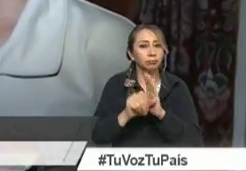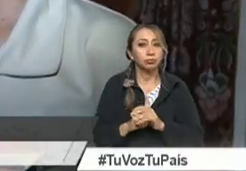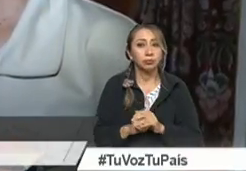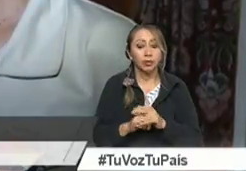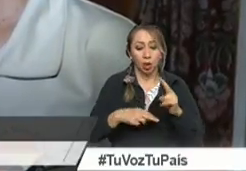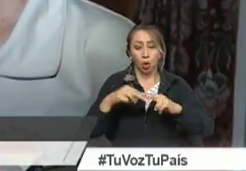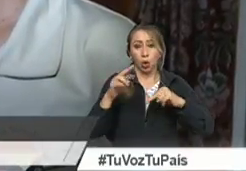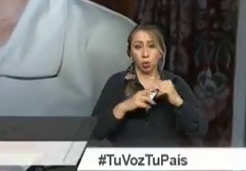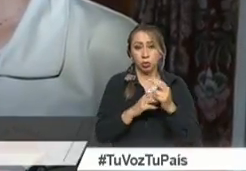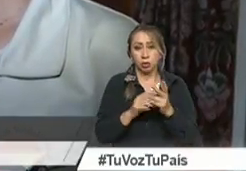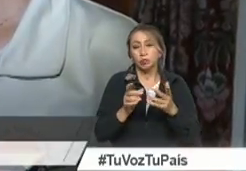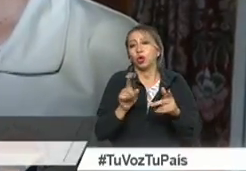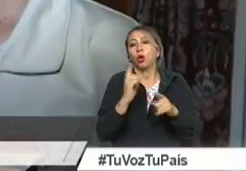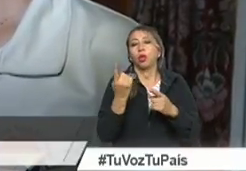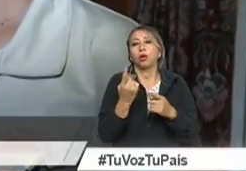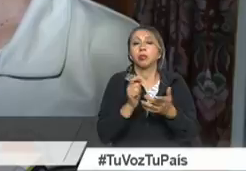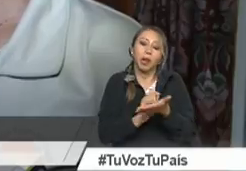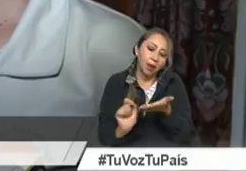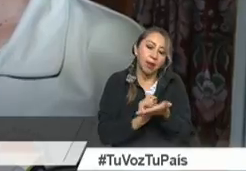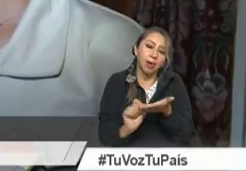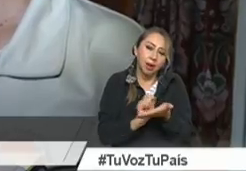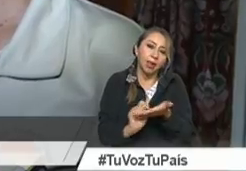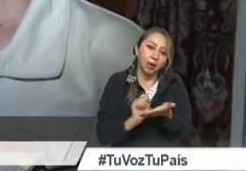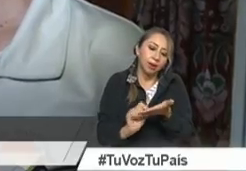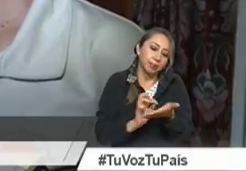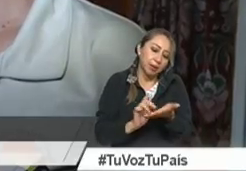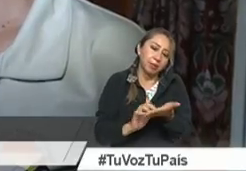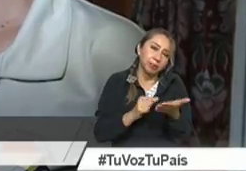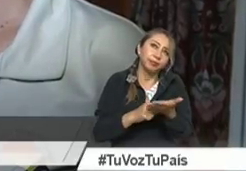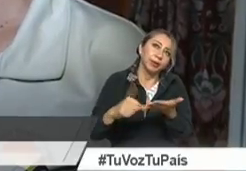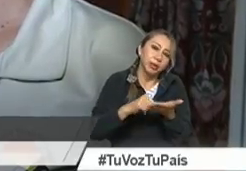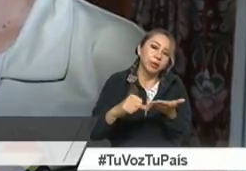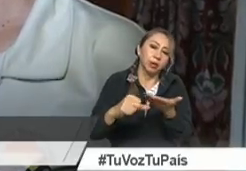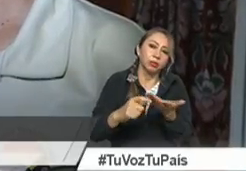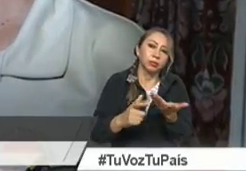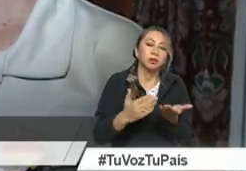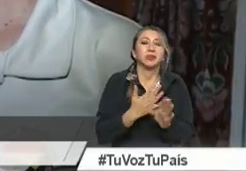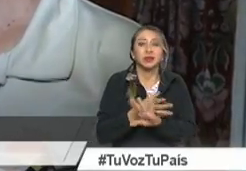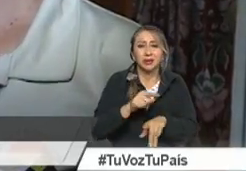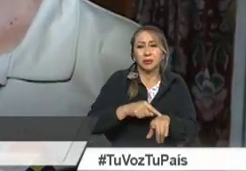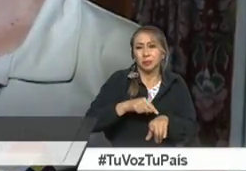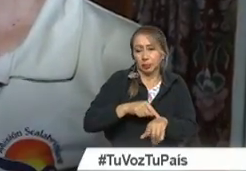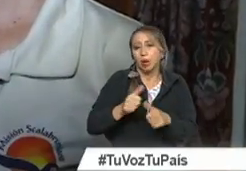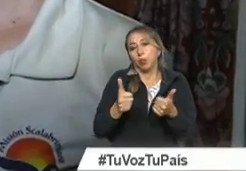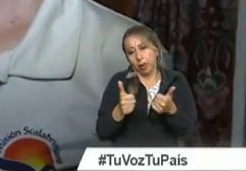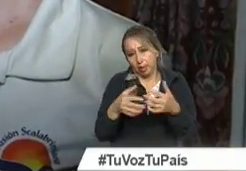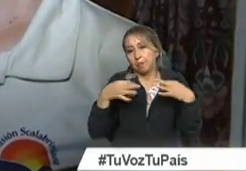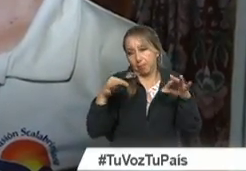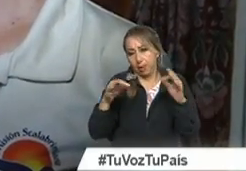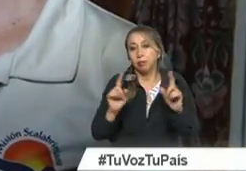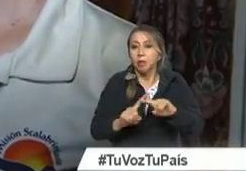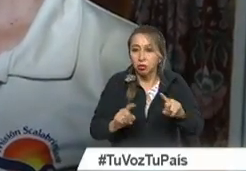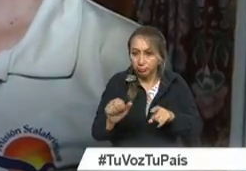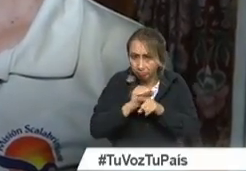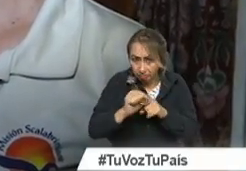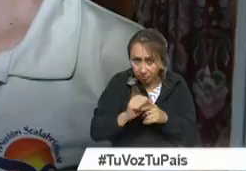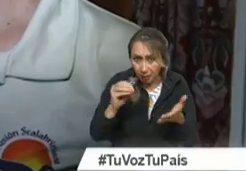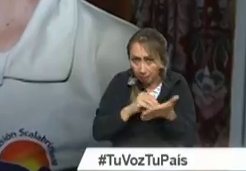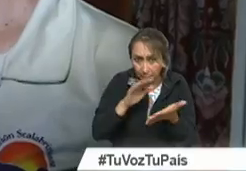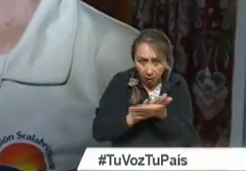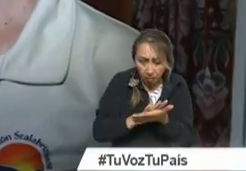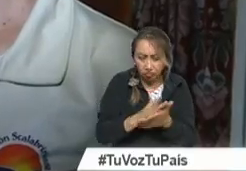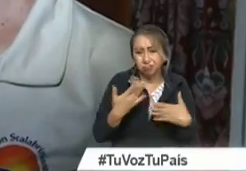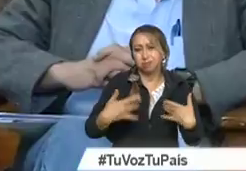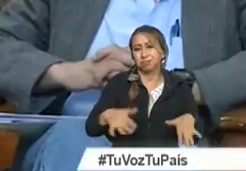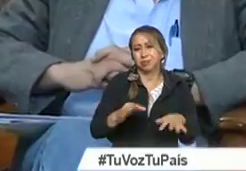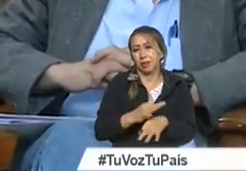construye sólo desde escritorios austro desde los ministerios pues eso puede ser muy buena en papel pero en la práctica queda